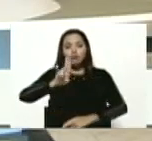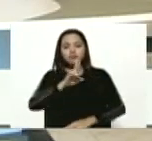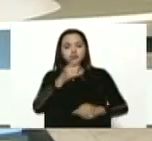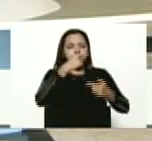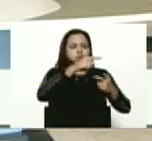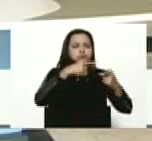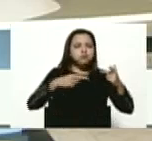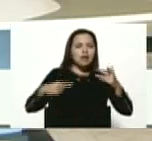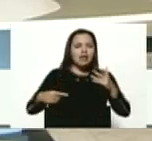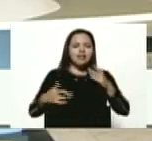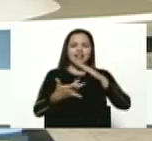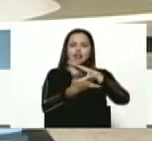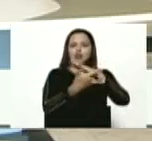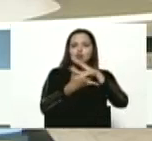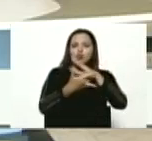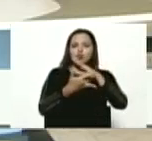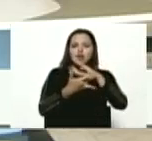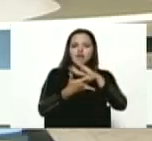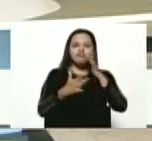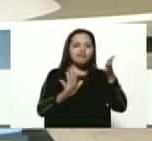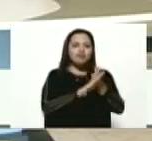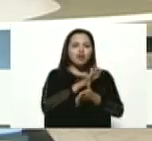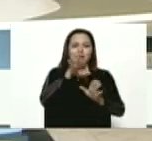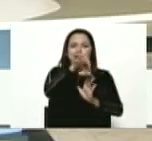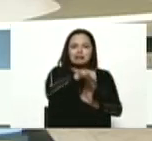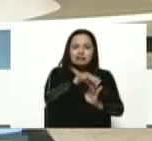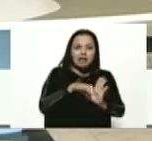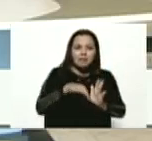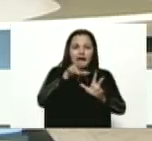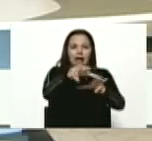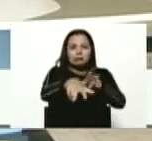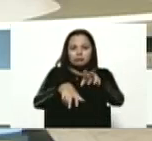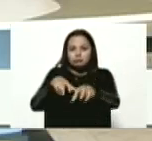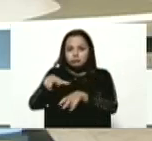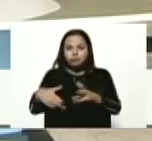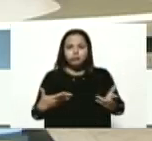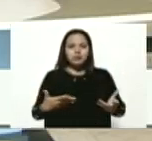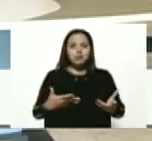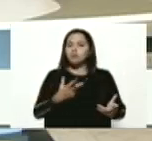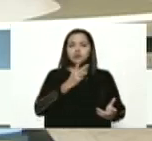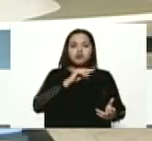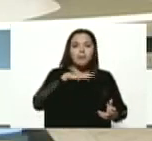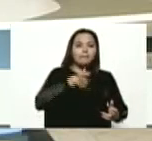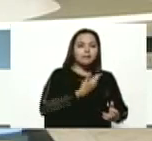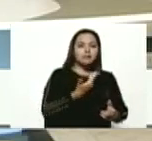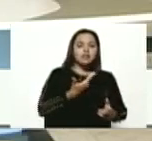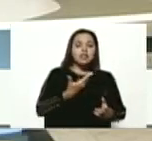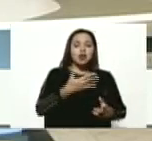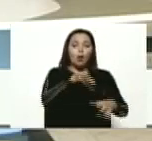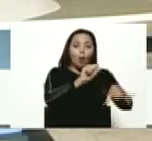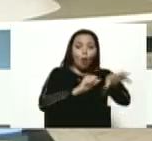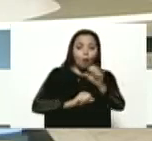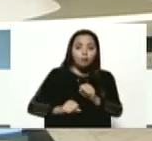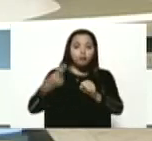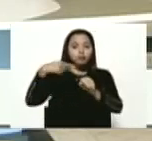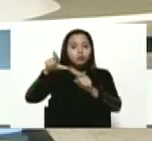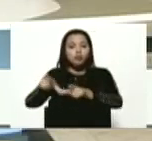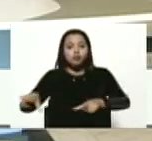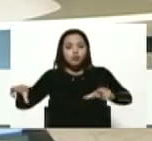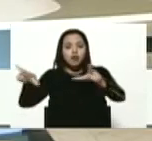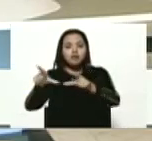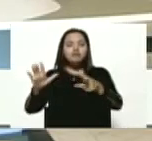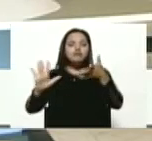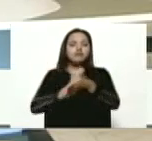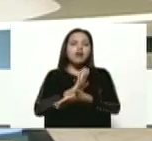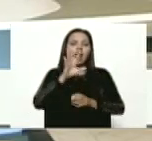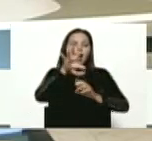diversas tecnologías que hay para no depender de los productos importados en